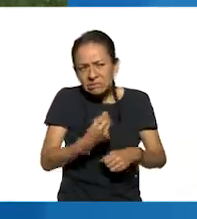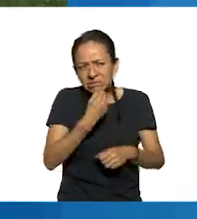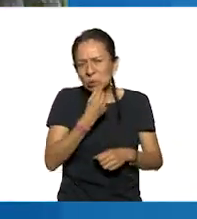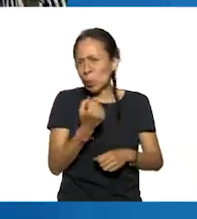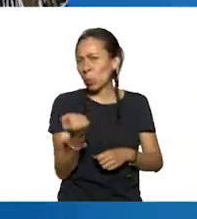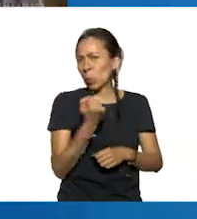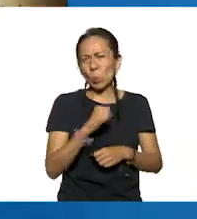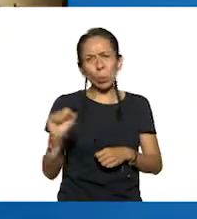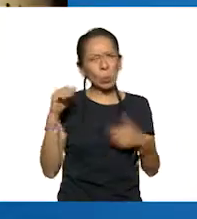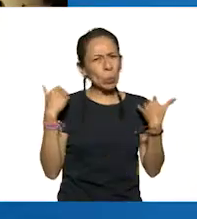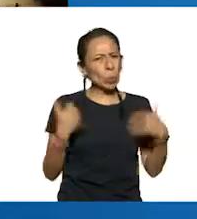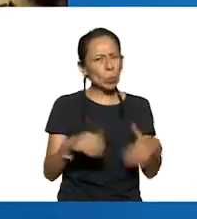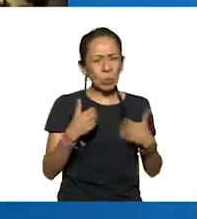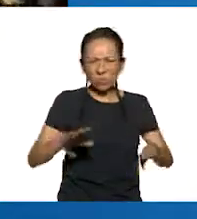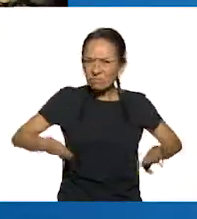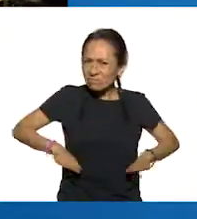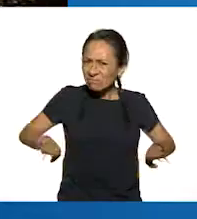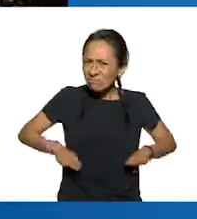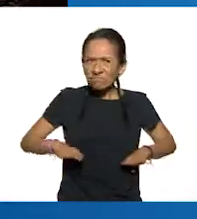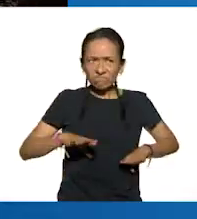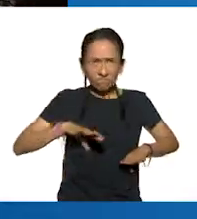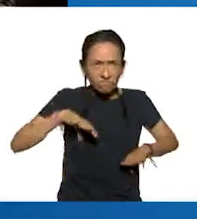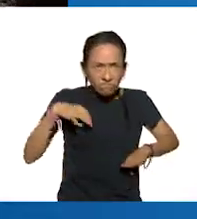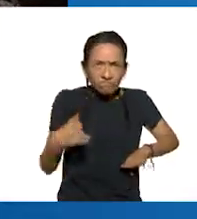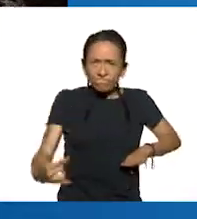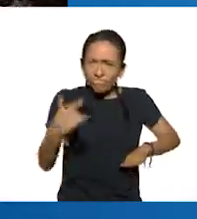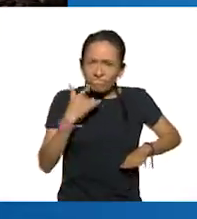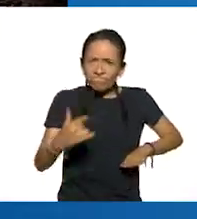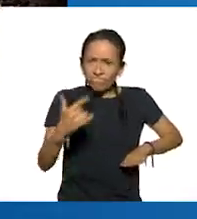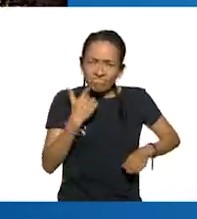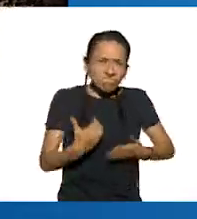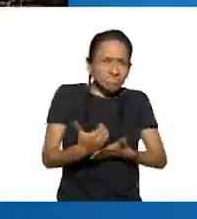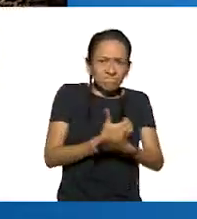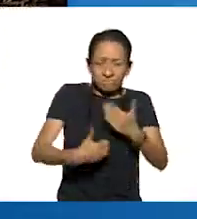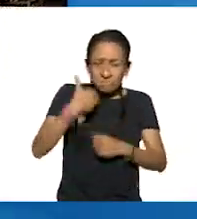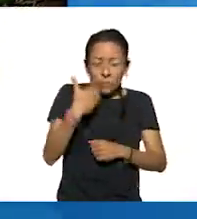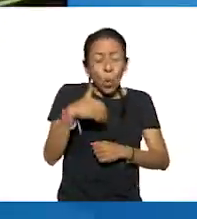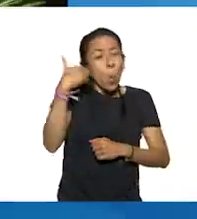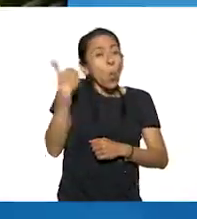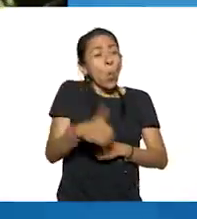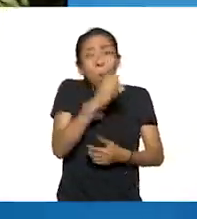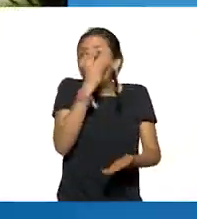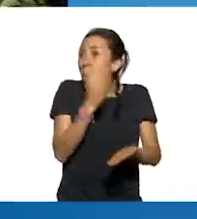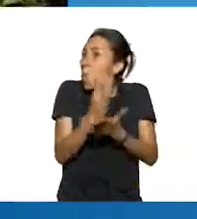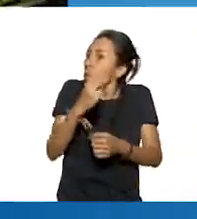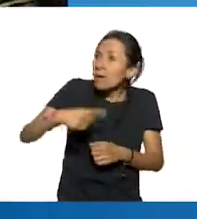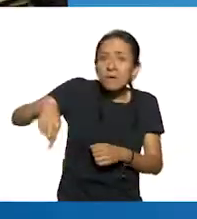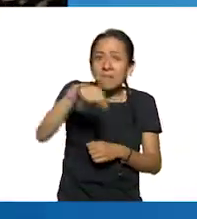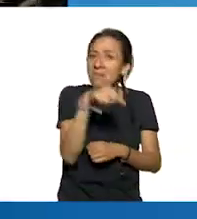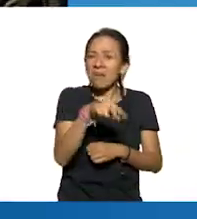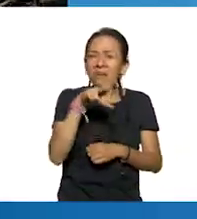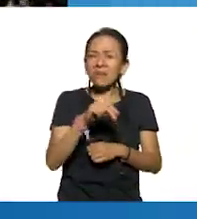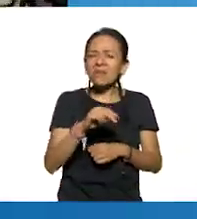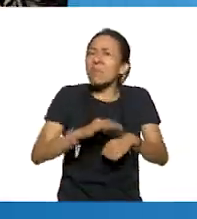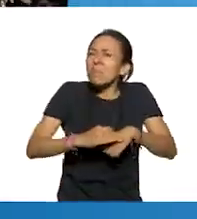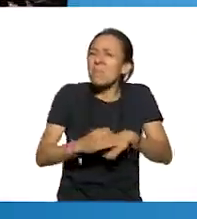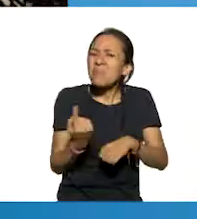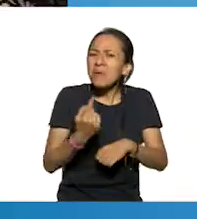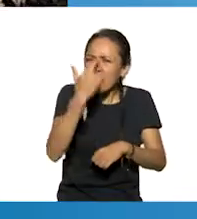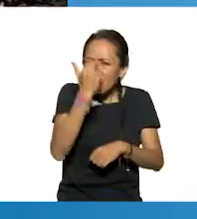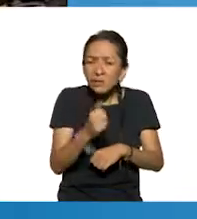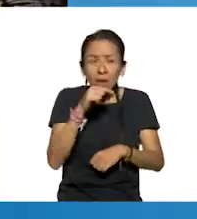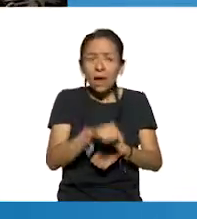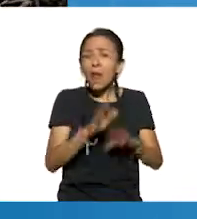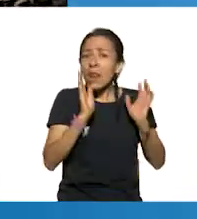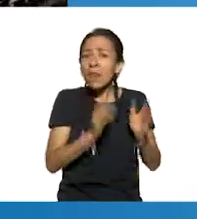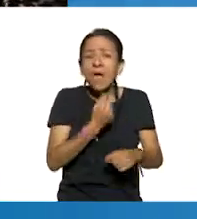de voluntad fuera de serie. ¿Por qué? Porque a esa edad, siendo un niño, decide abandonar